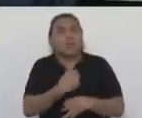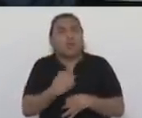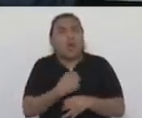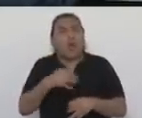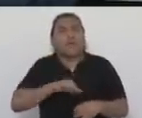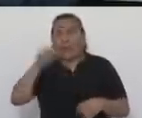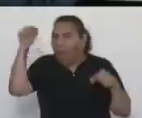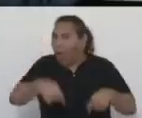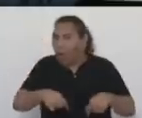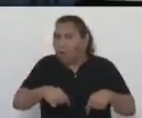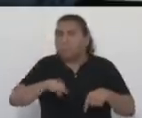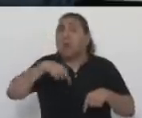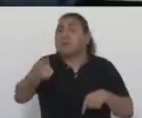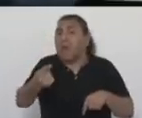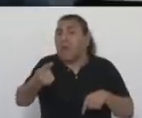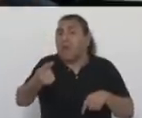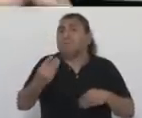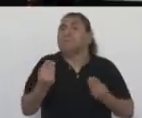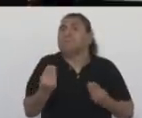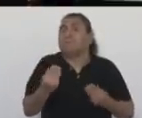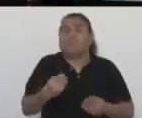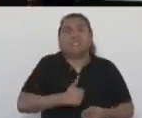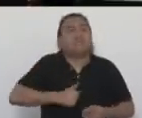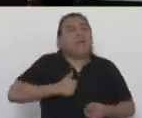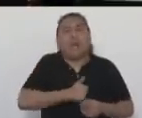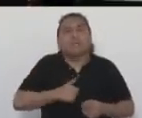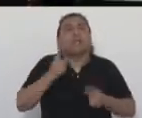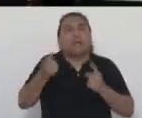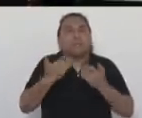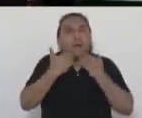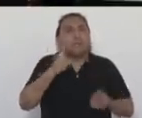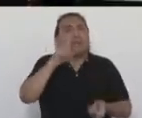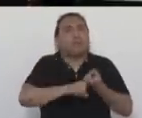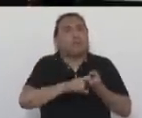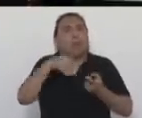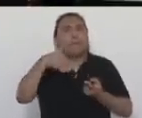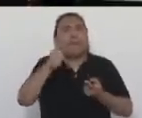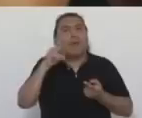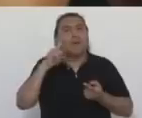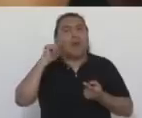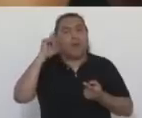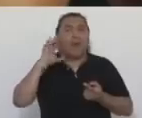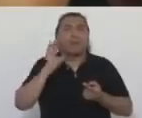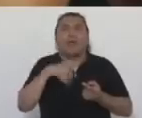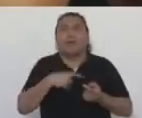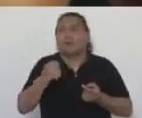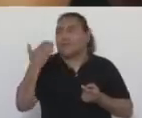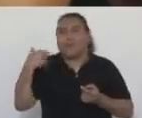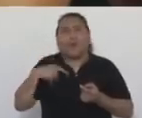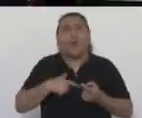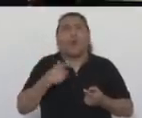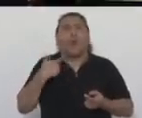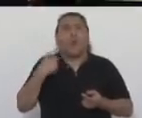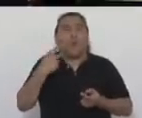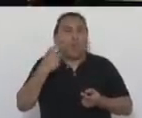es esperanza. A mi mujer, María Eugenia, con quien hace unos días cumplimos 22 años de casados y